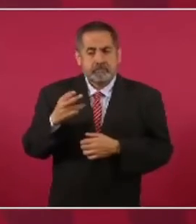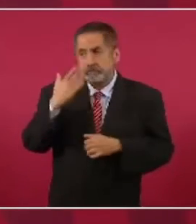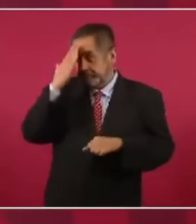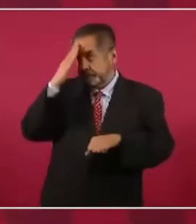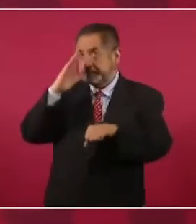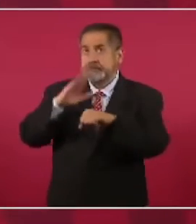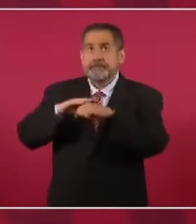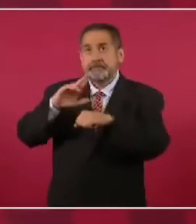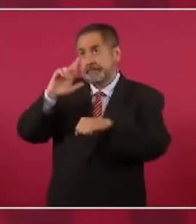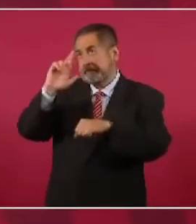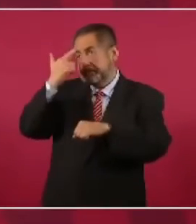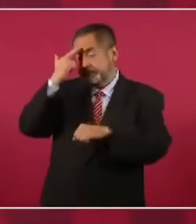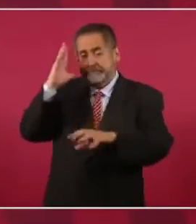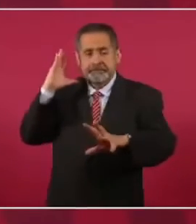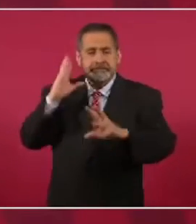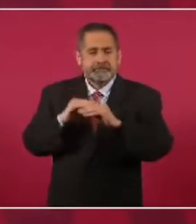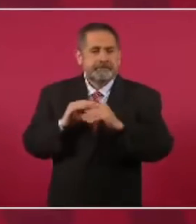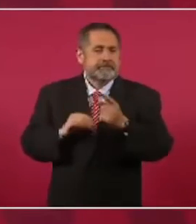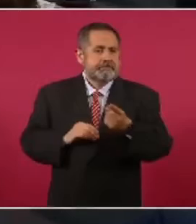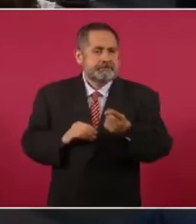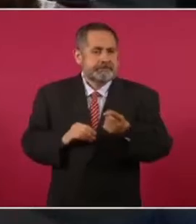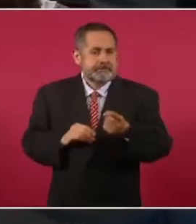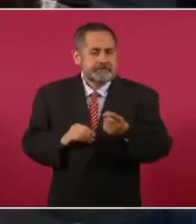conmemoran, mejor dicho,